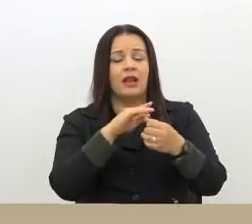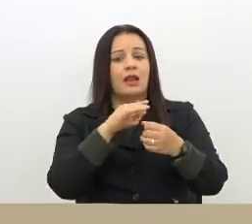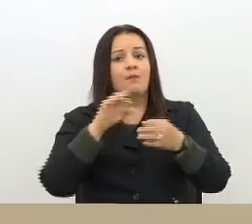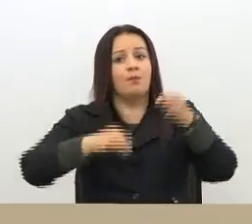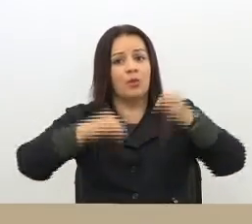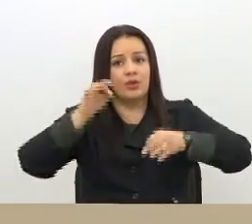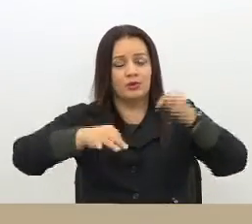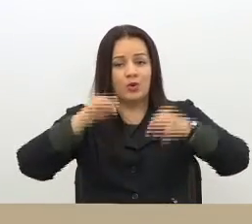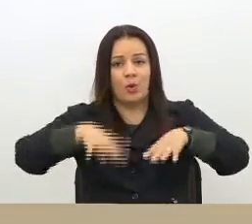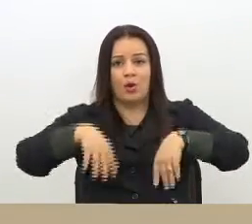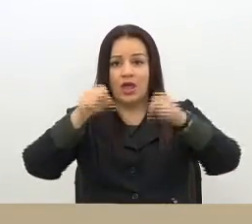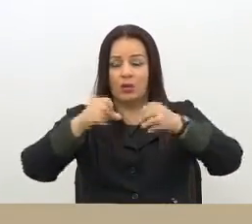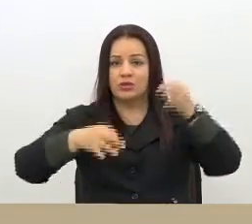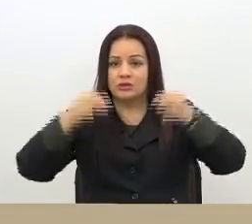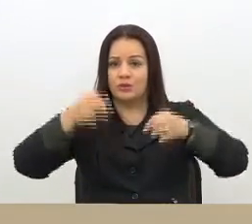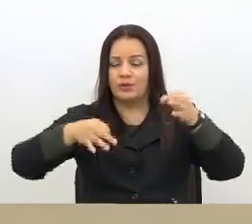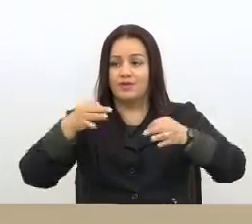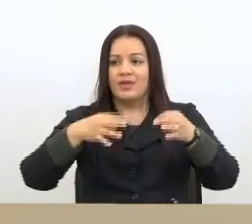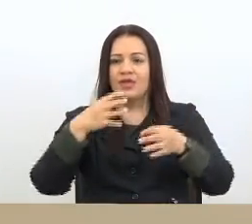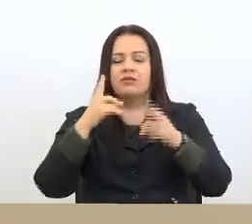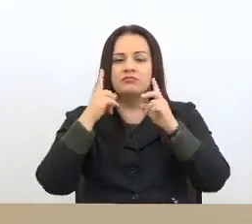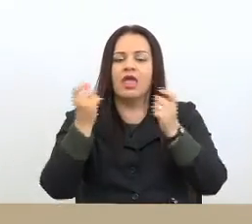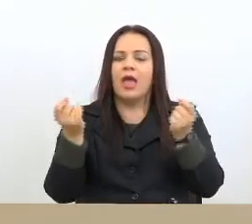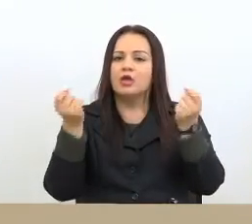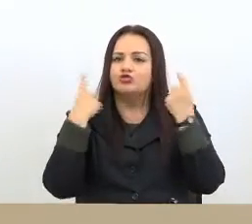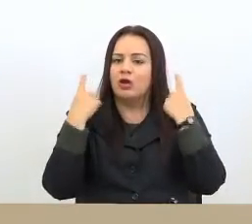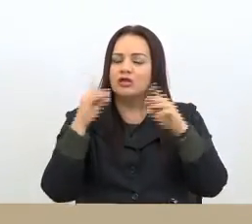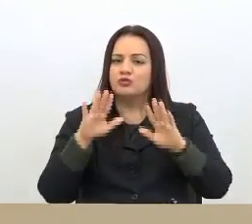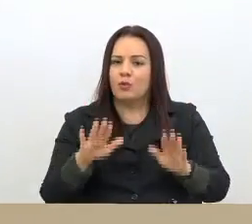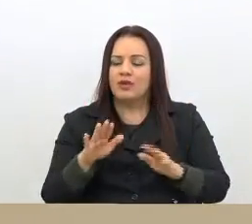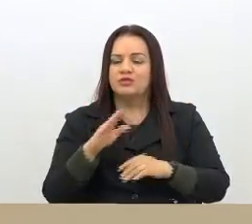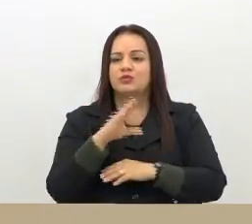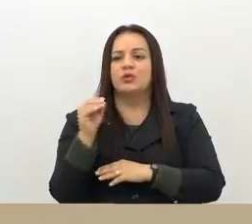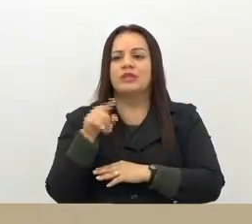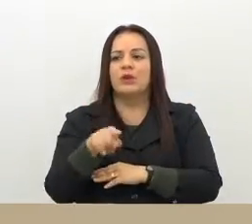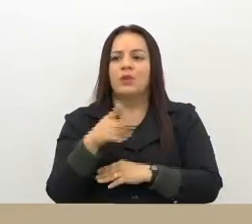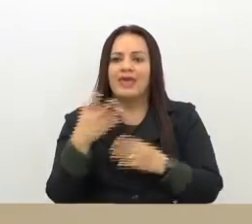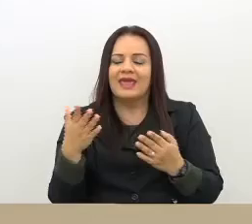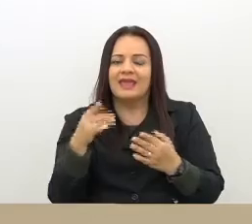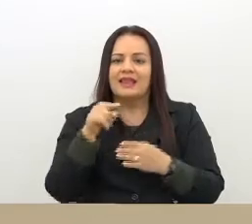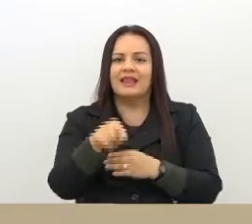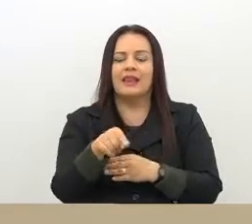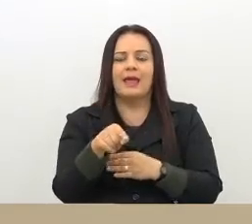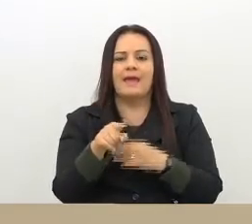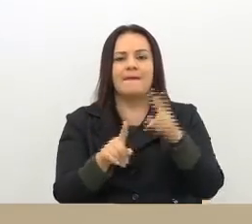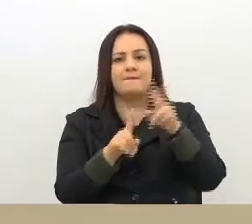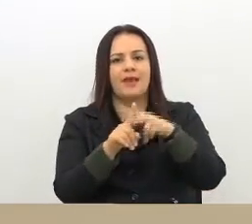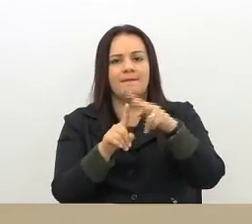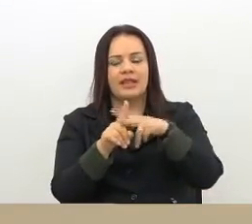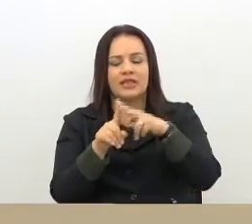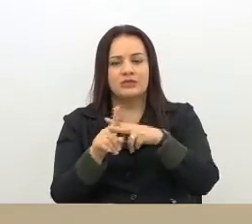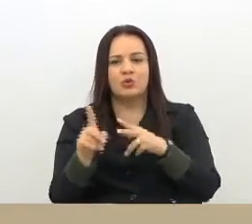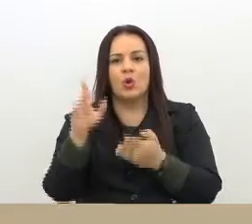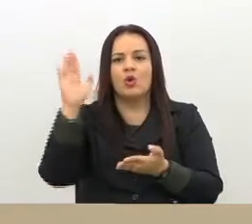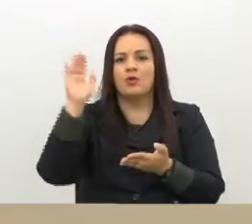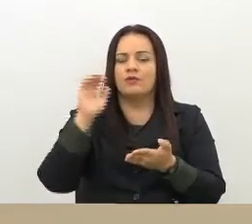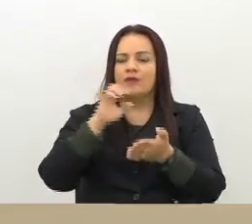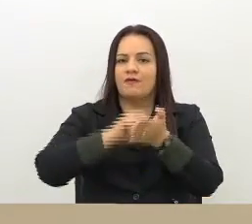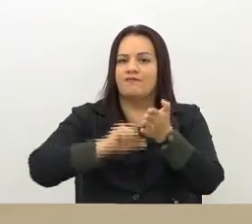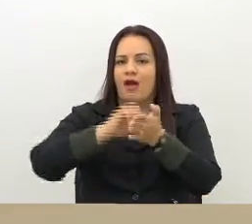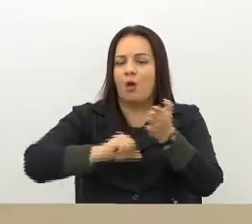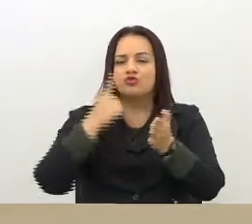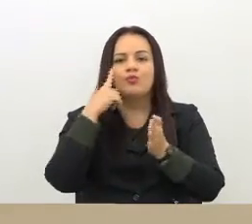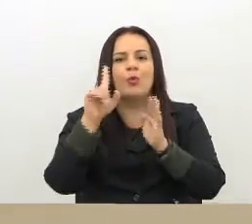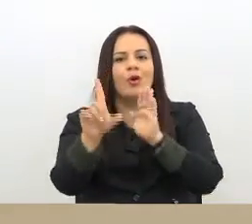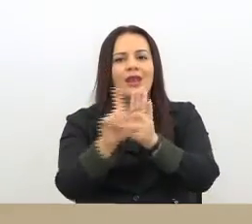o la Corte Suprema ha hecho caso omiso de lo que es la implementación de los rebajos que por ley